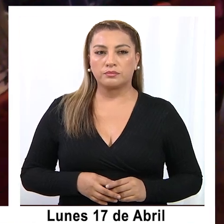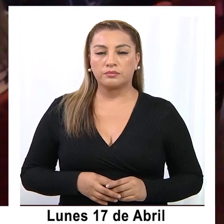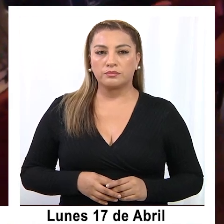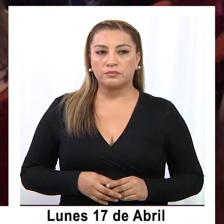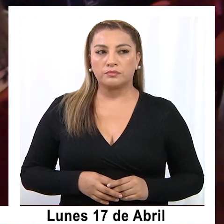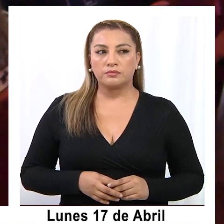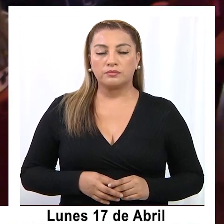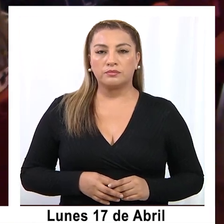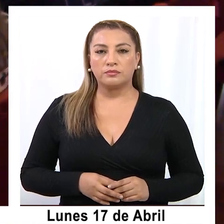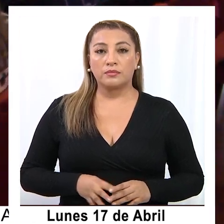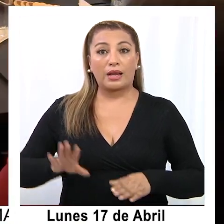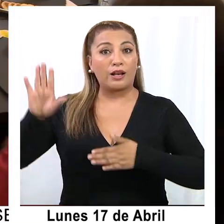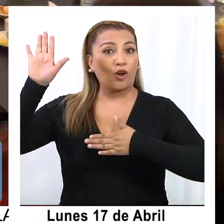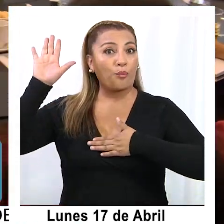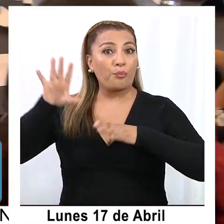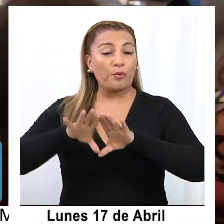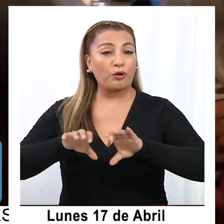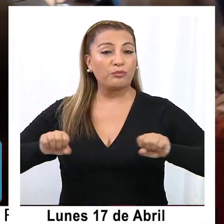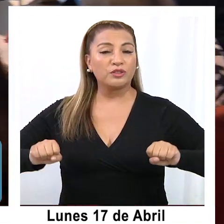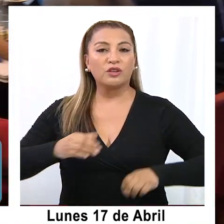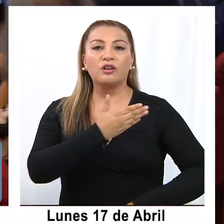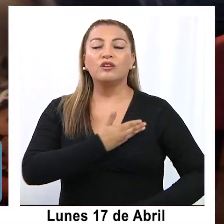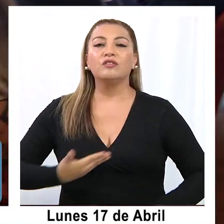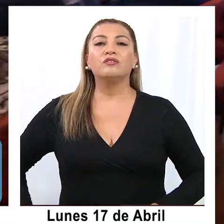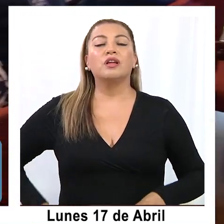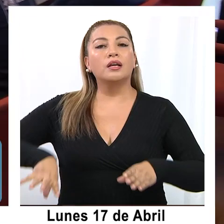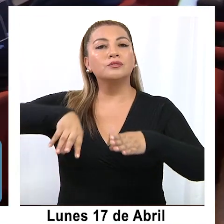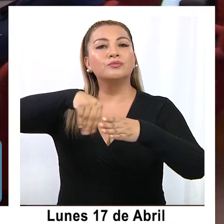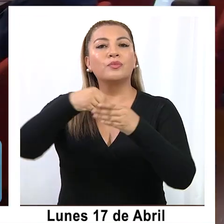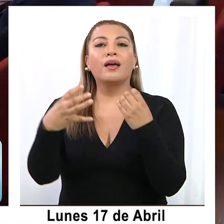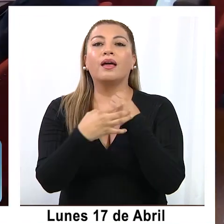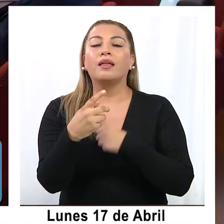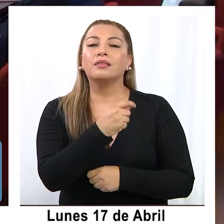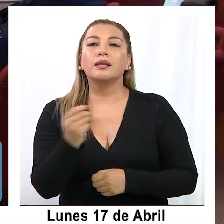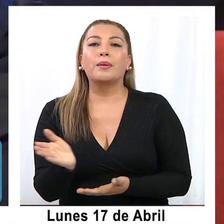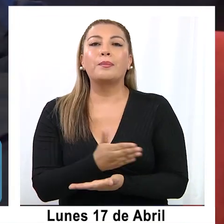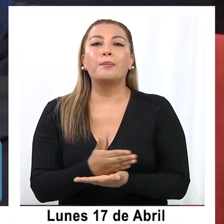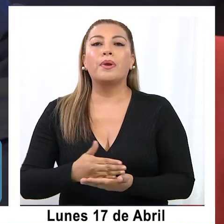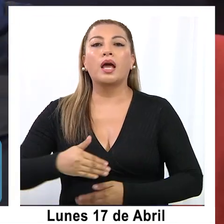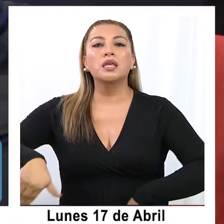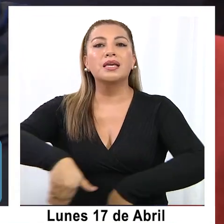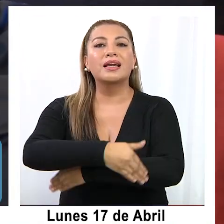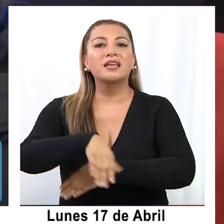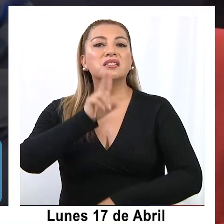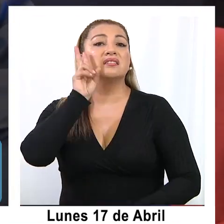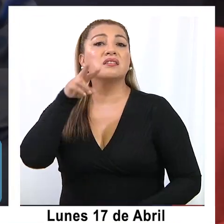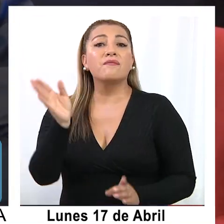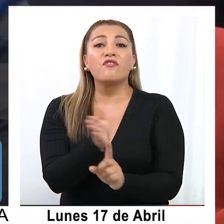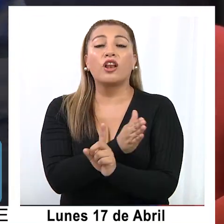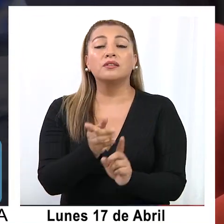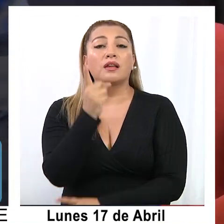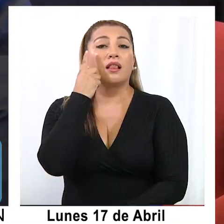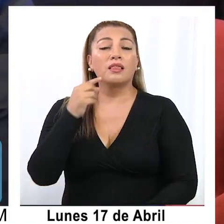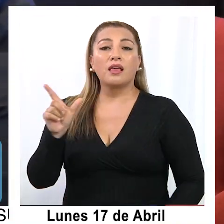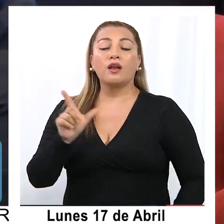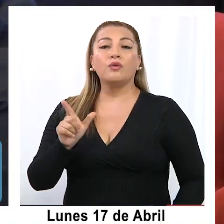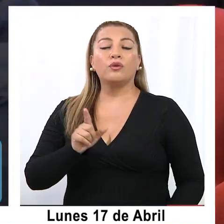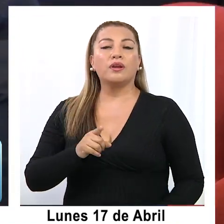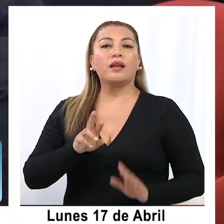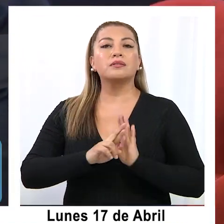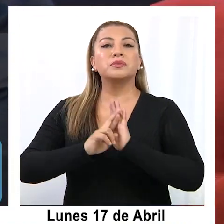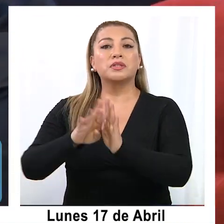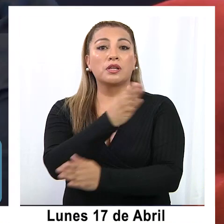Tras el compromiso del gobierno de incorporar a nuestra región en el plan Calle Sin Violencia, este lunes el delegado